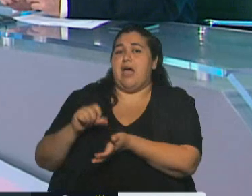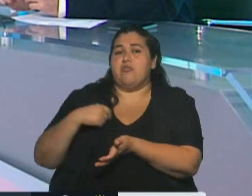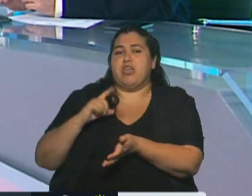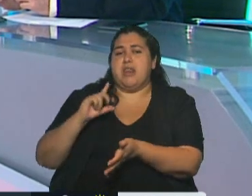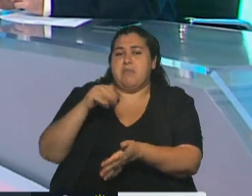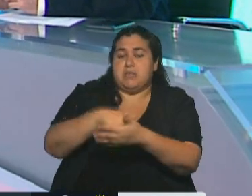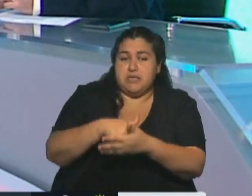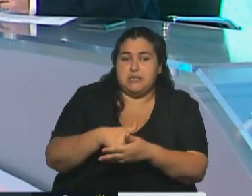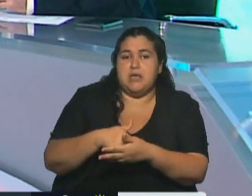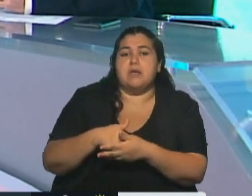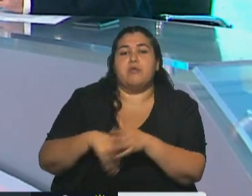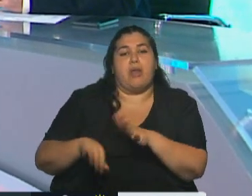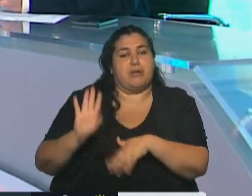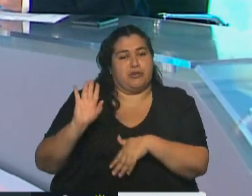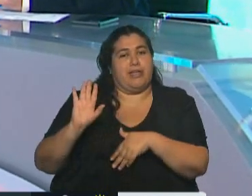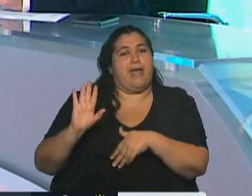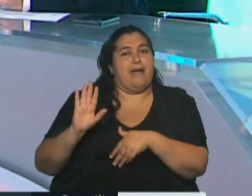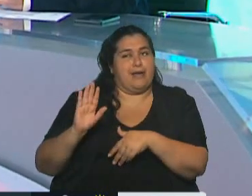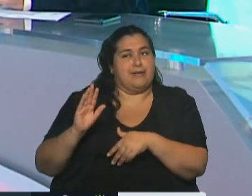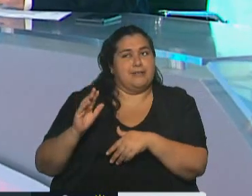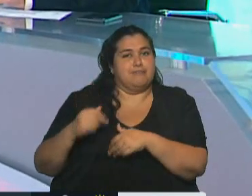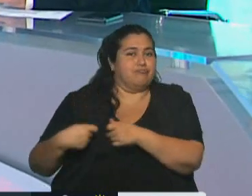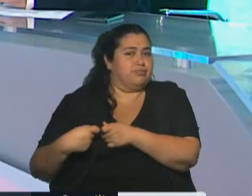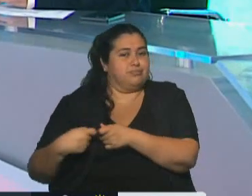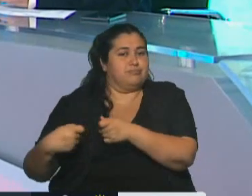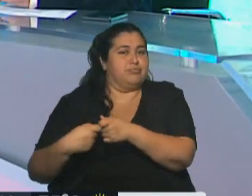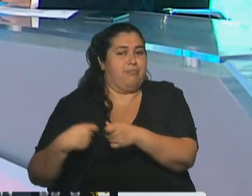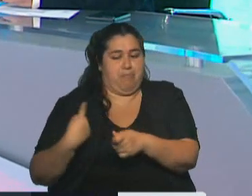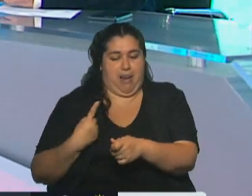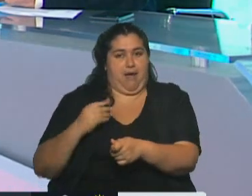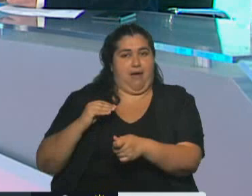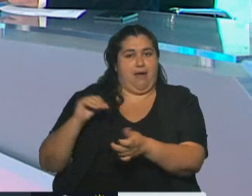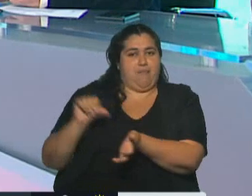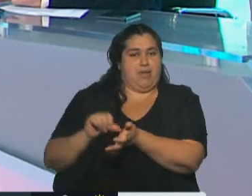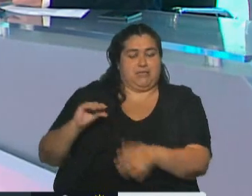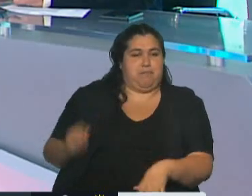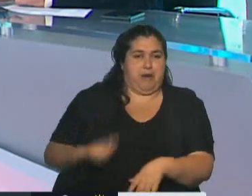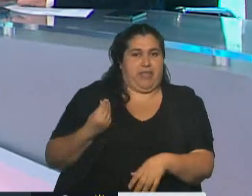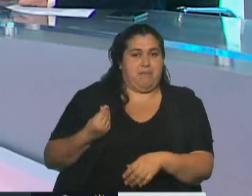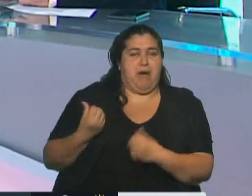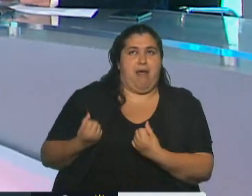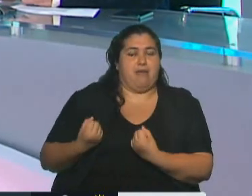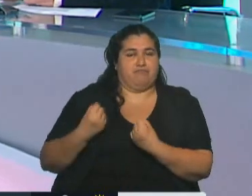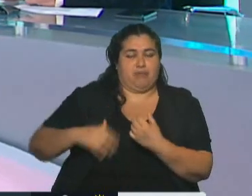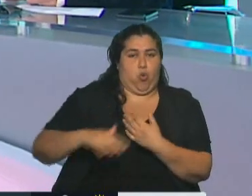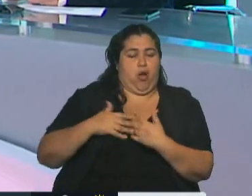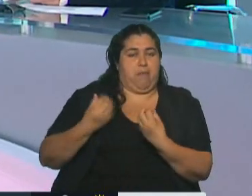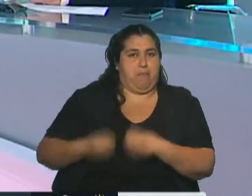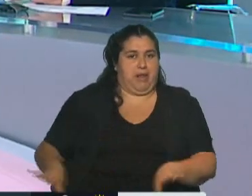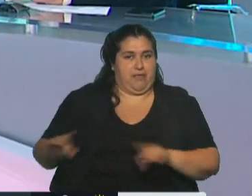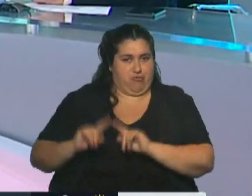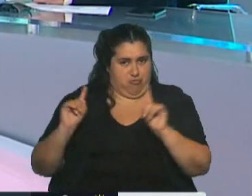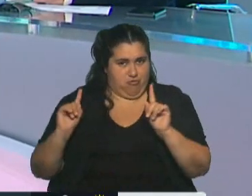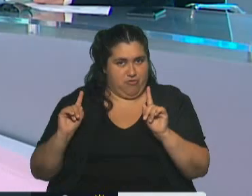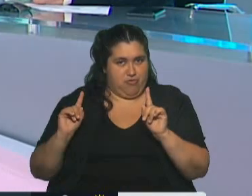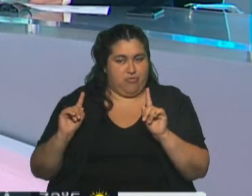participar, pero en muchas ocasiones se ve obligado a participar para no perder hegemonía dentro de ese sector del mundo